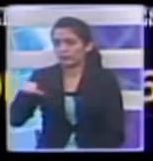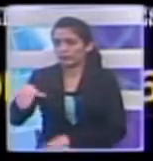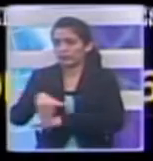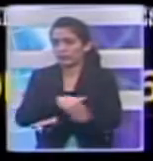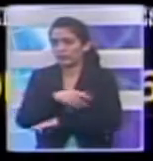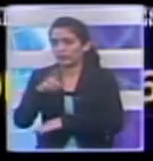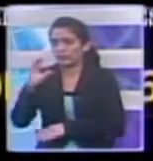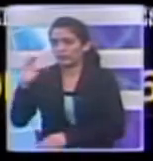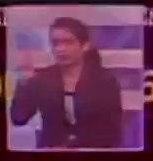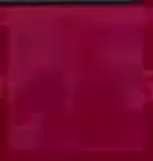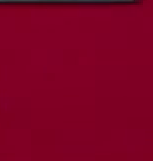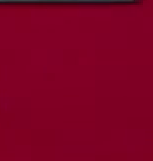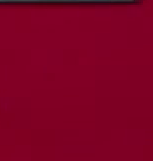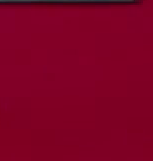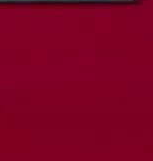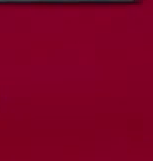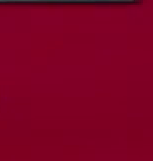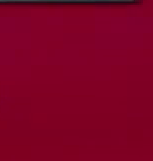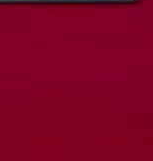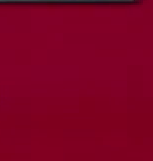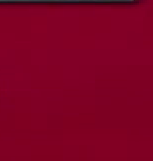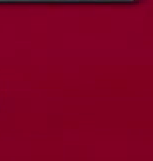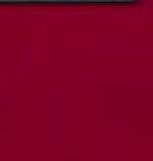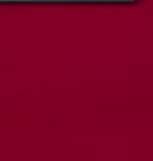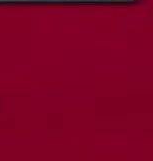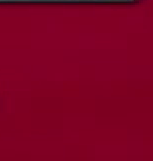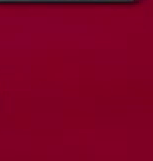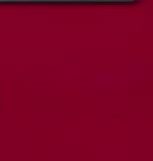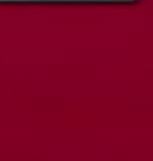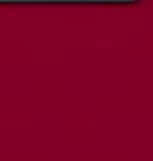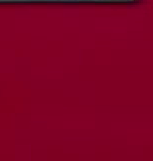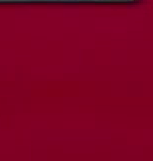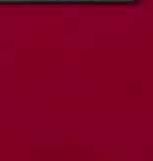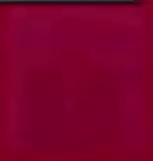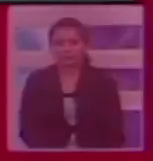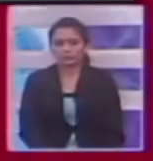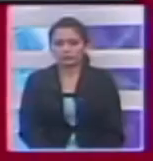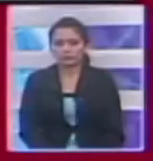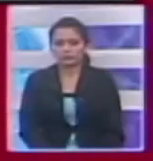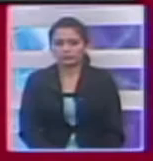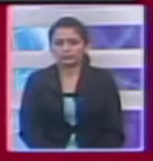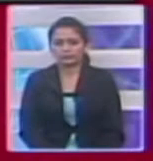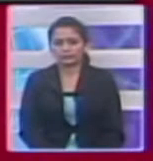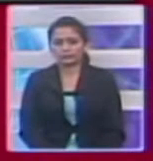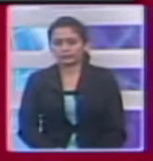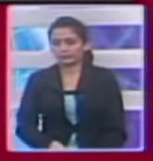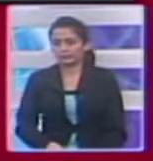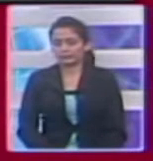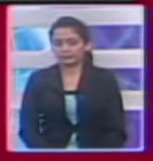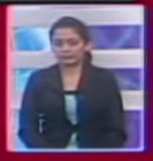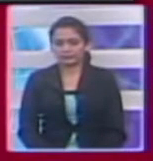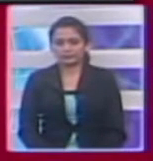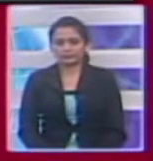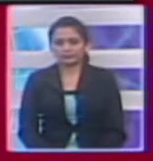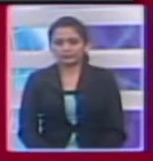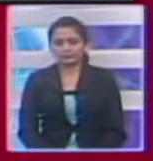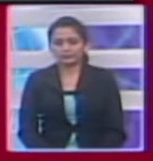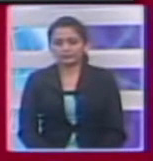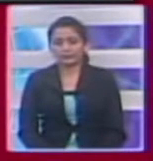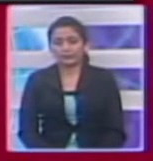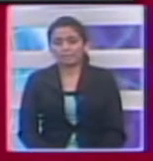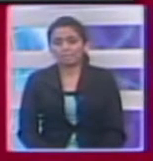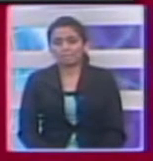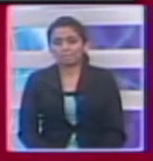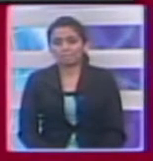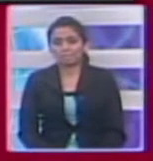ciudad. ¿De dónde son los expositores que participan en este evento con sus stands? Bueno, hemos aglomerado una de